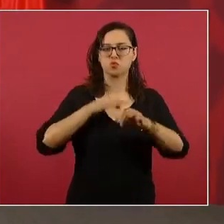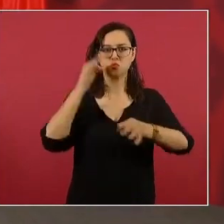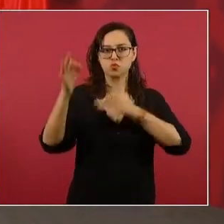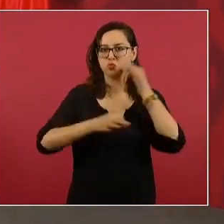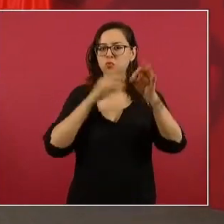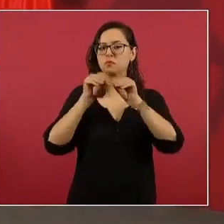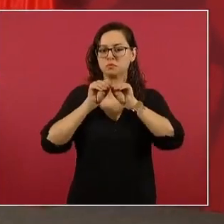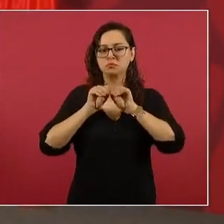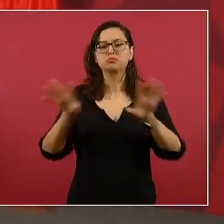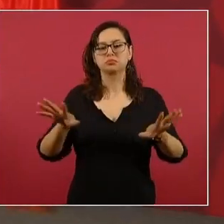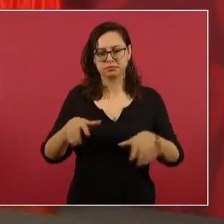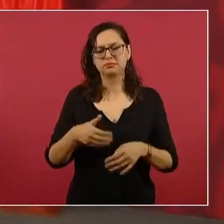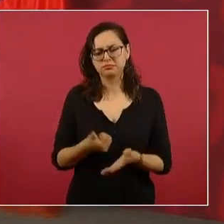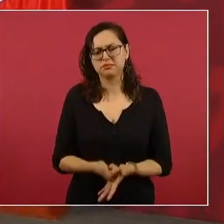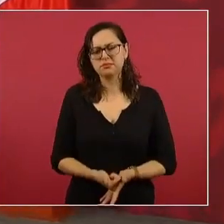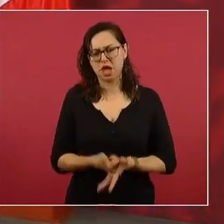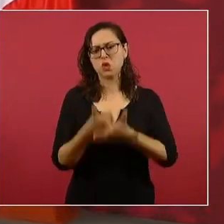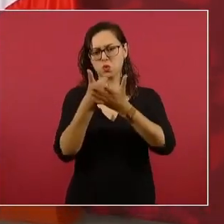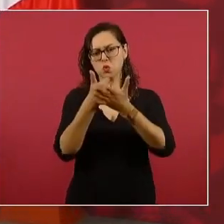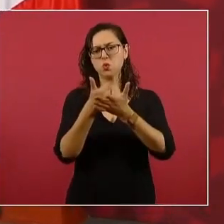que